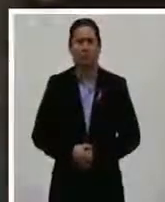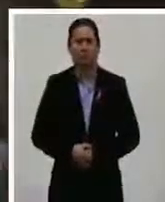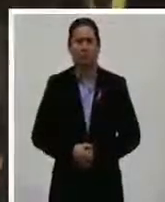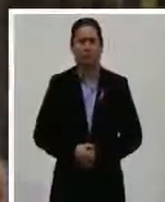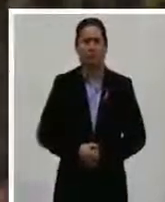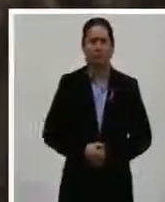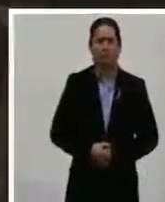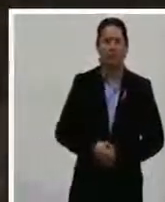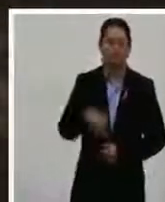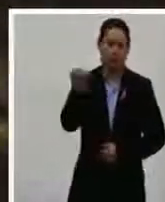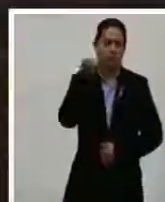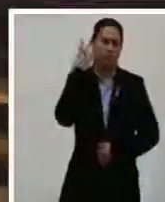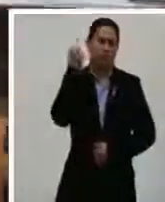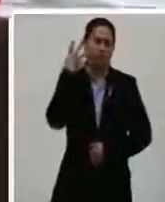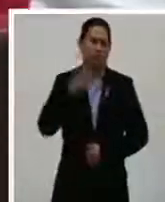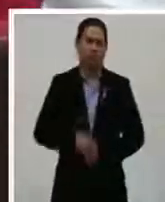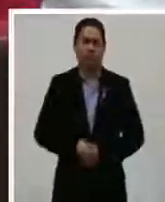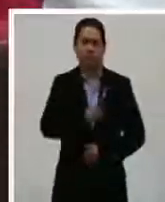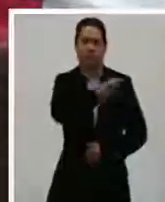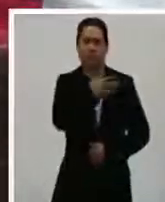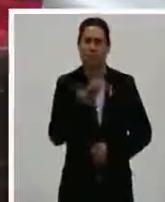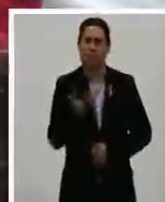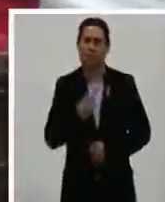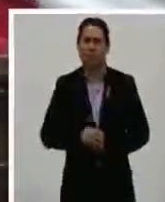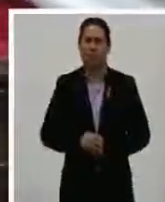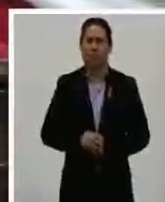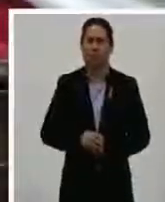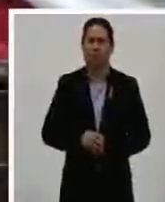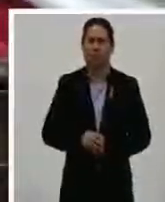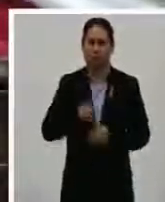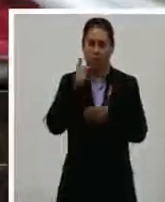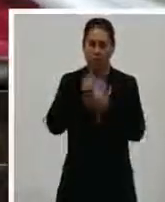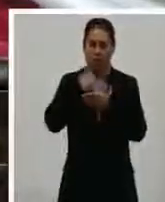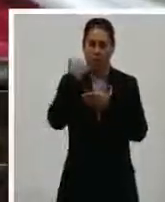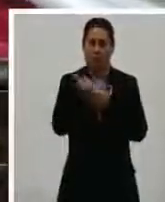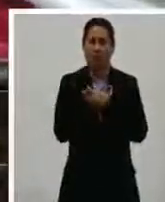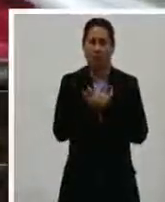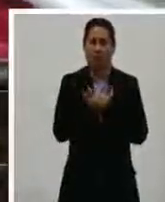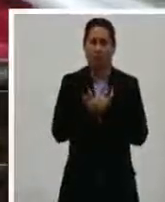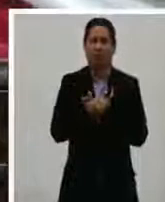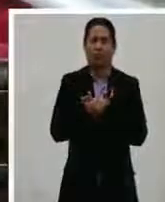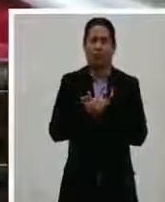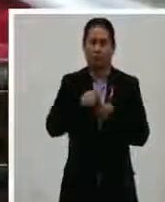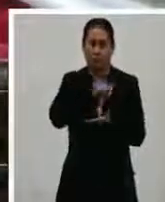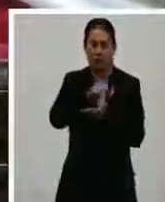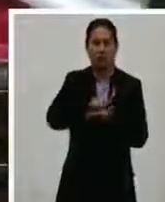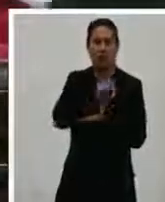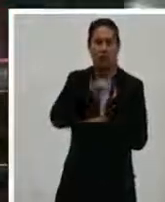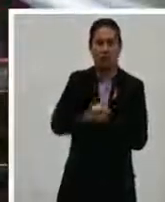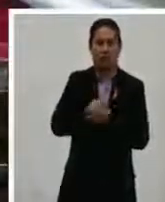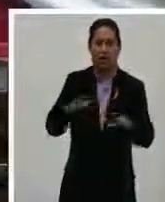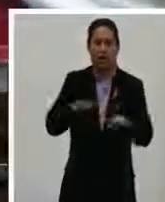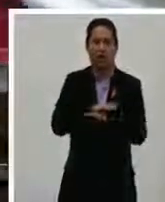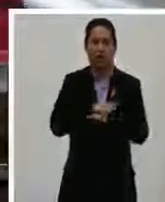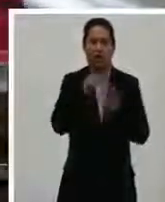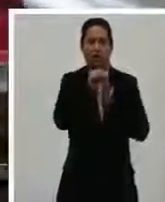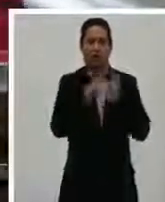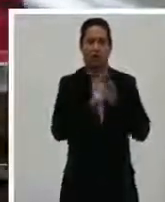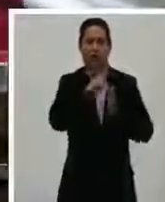honorable asamblea recibimos minuta un proyecto de decreto por el que se reforman los artículos